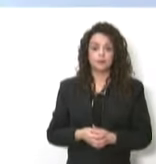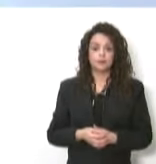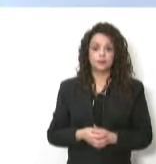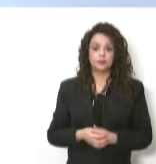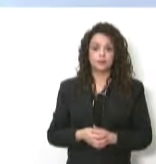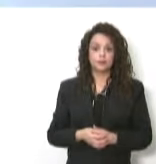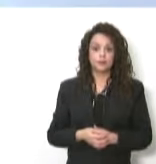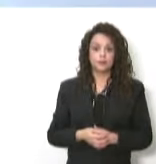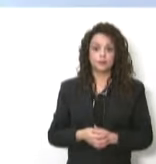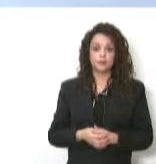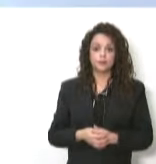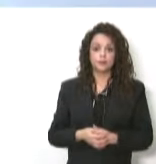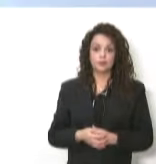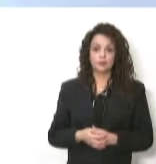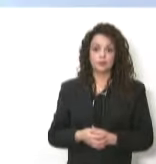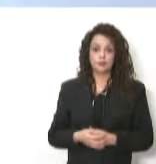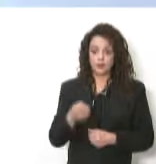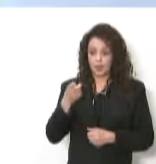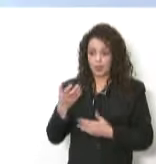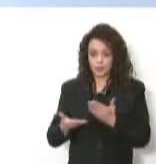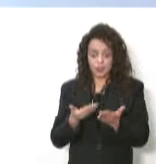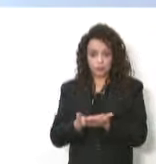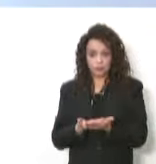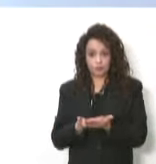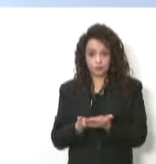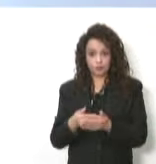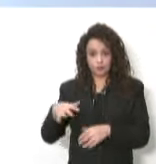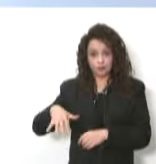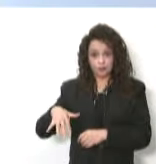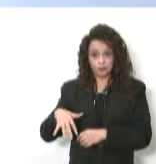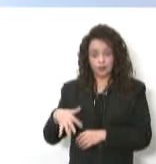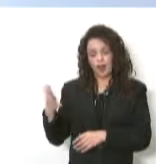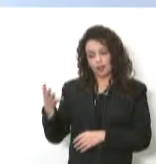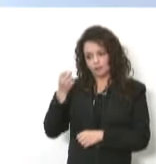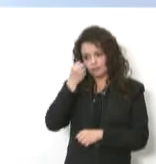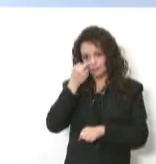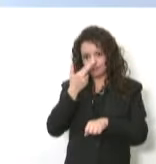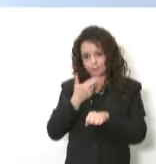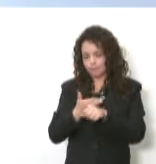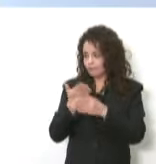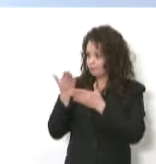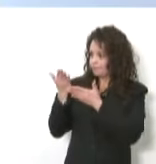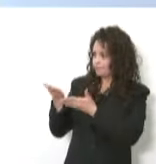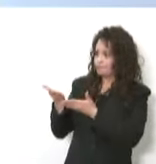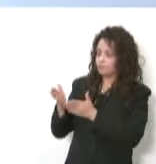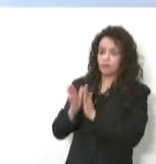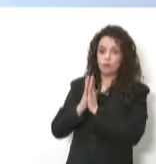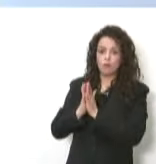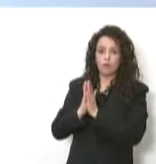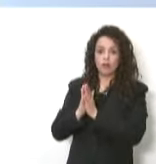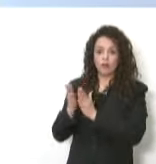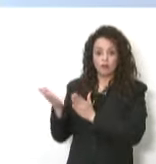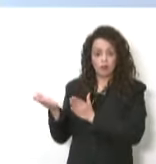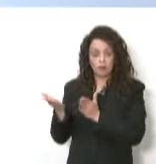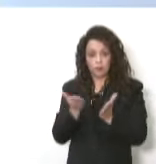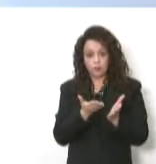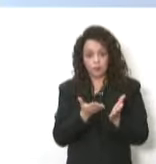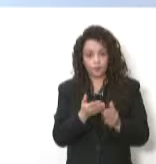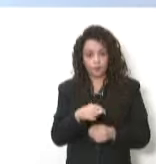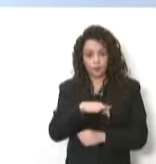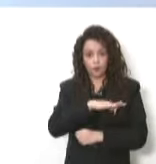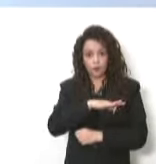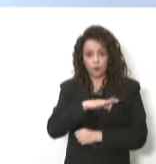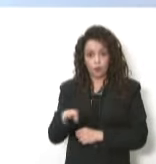de lo visto y conocido, secretaria, tiene usted la palabra de decirme si estoy en condiciones ya